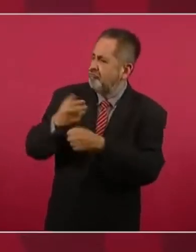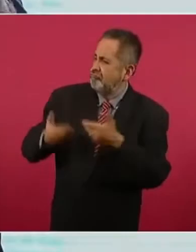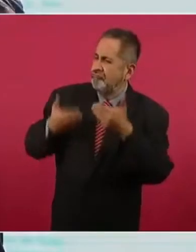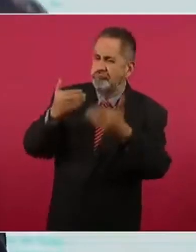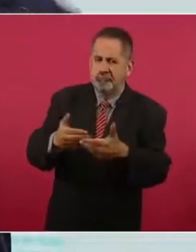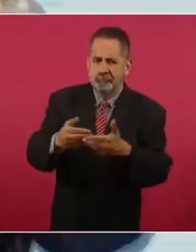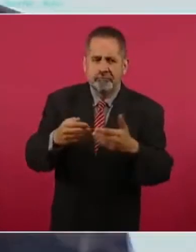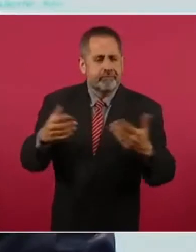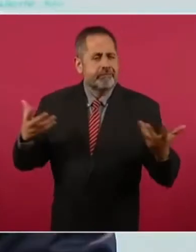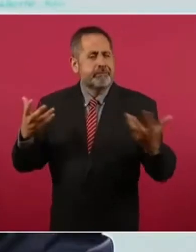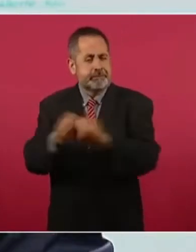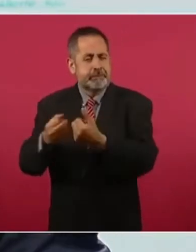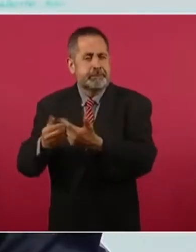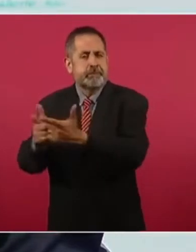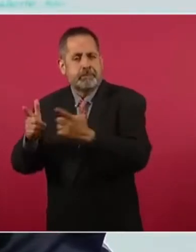que es un panel.